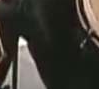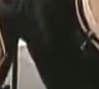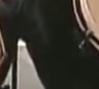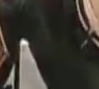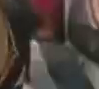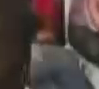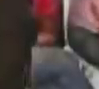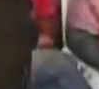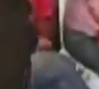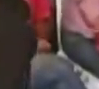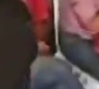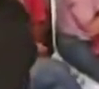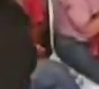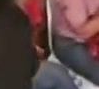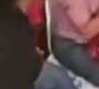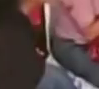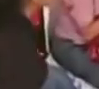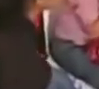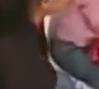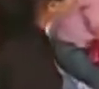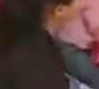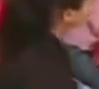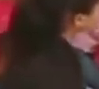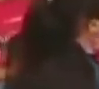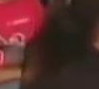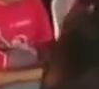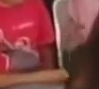2500000 récord mundial